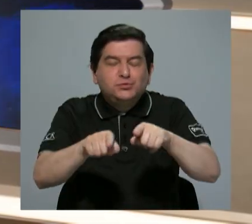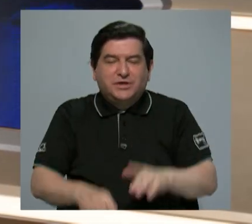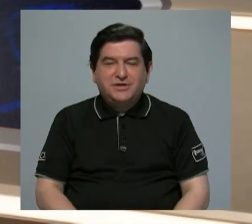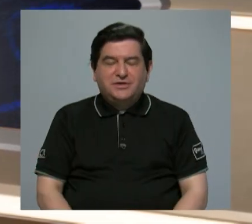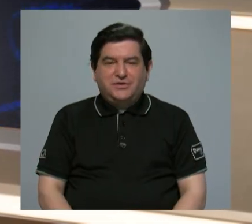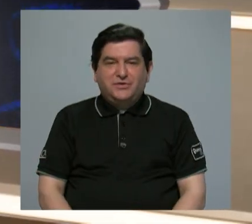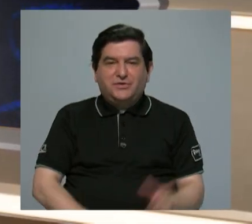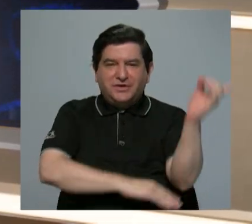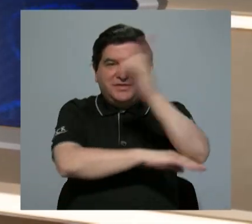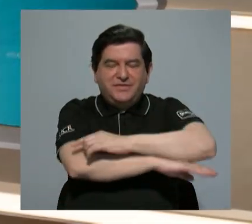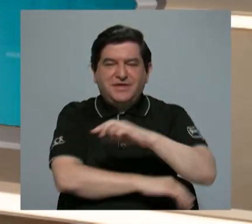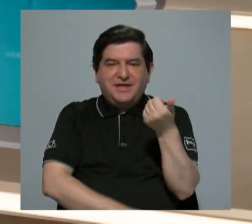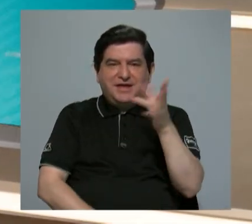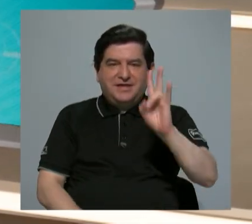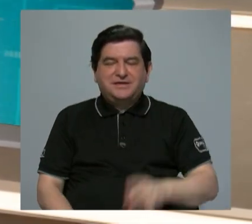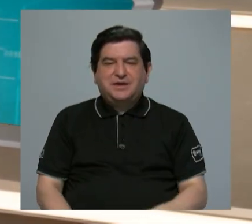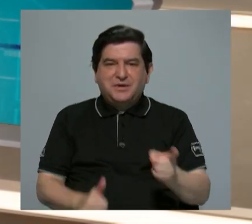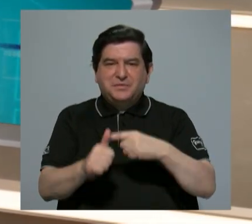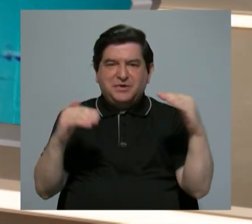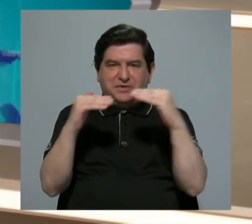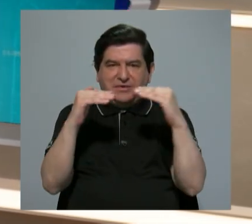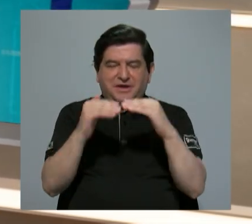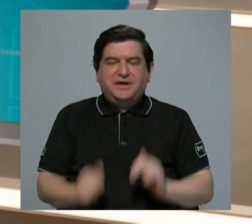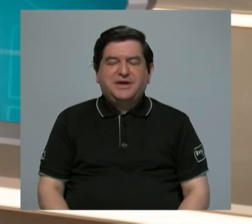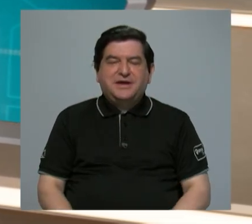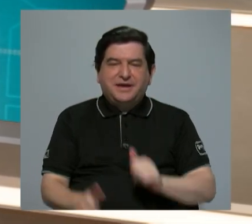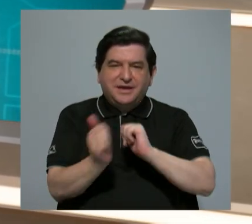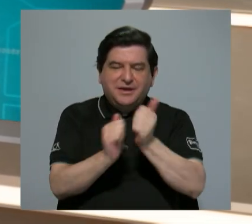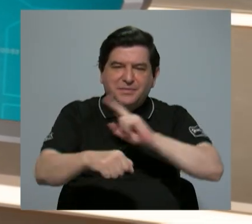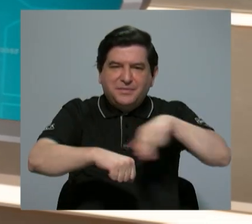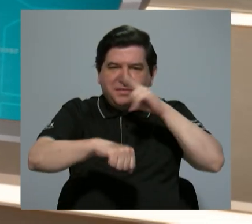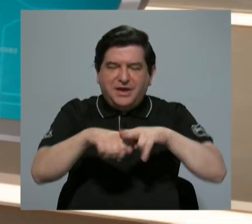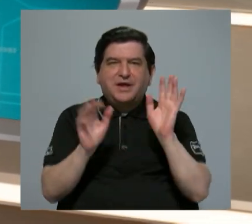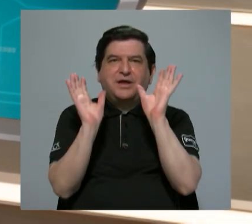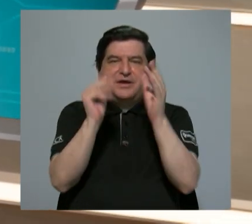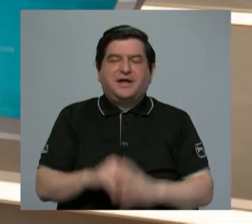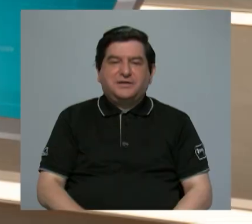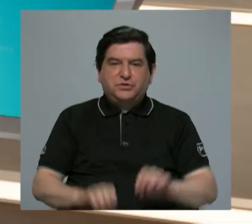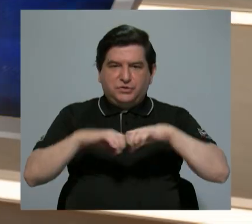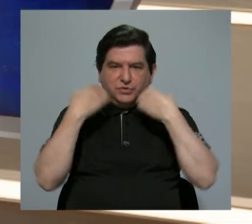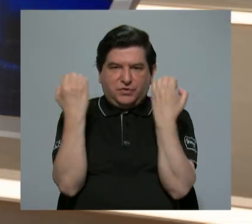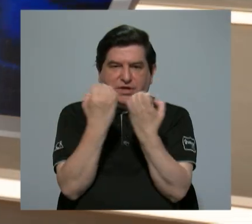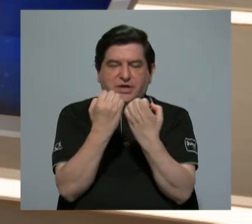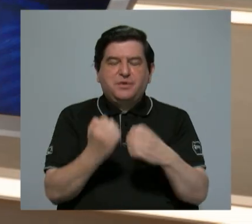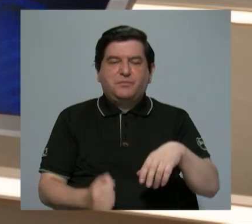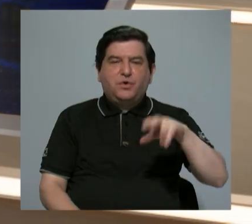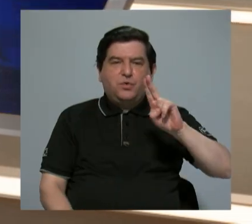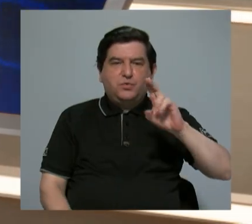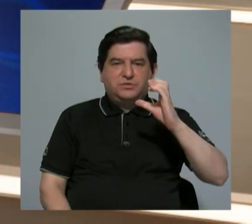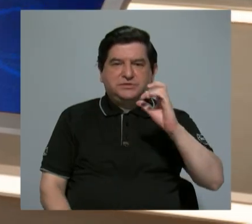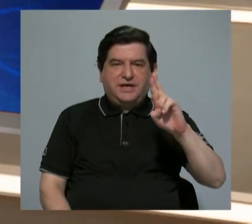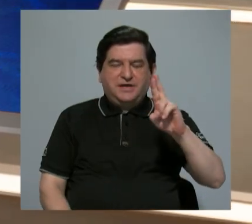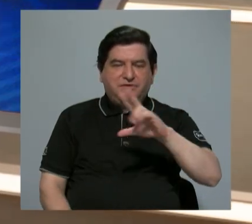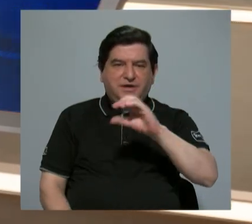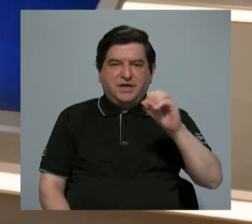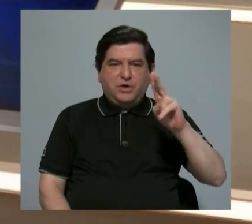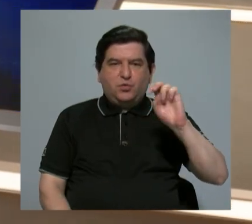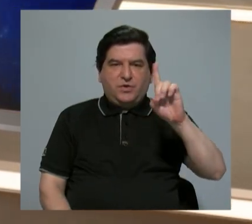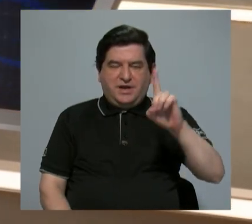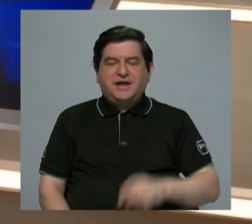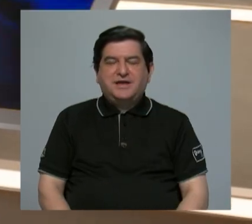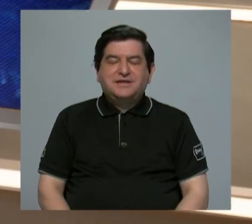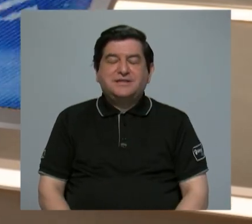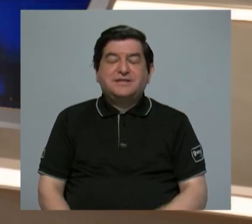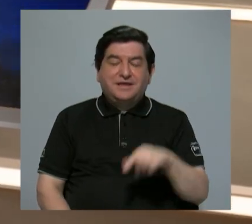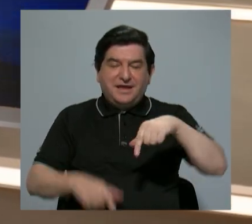fecha 17 de la primera división del Campeonato Nacional de Voleibol entre los equipos de la UCR y la UNED en el gimnasio de las